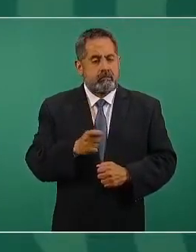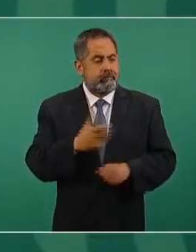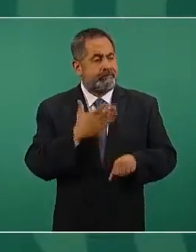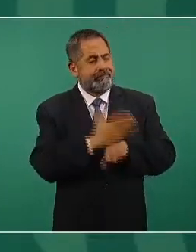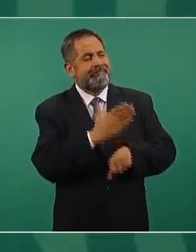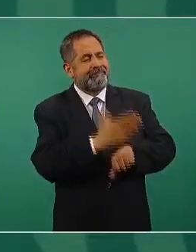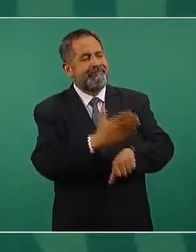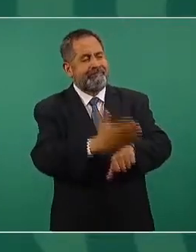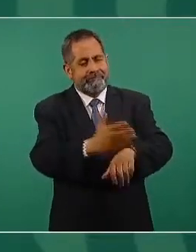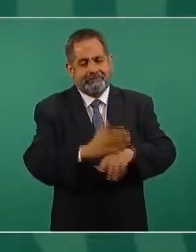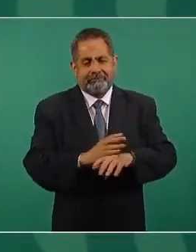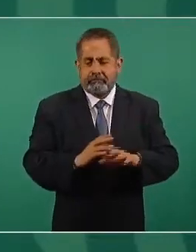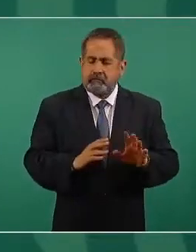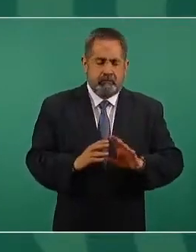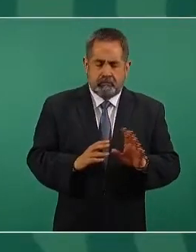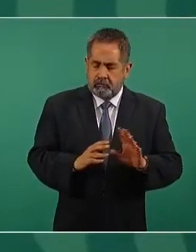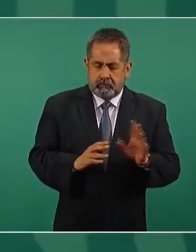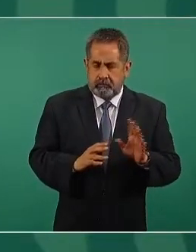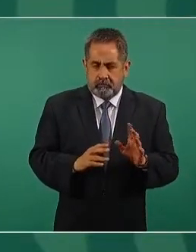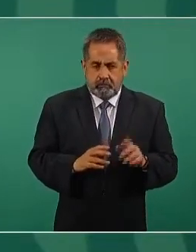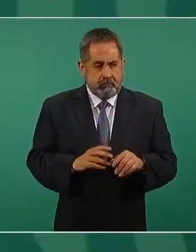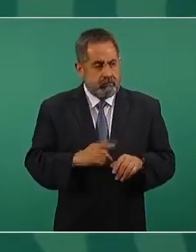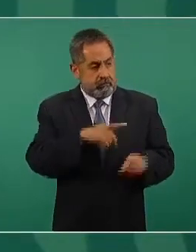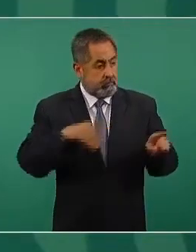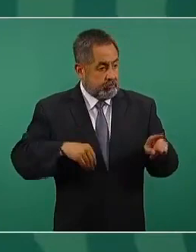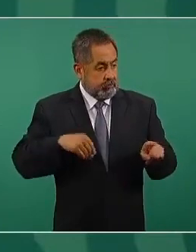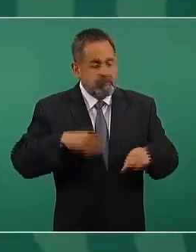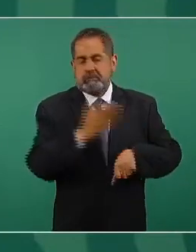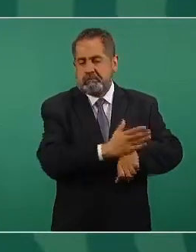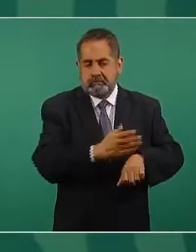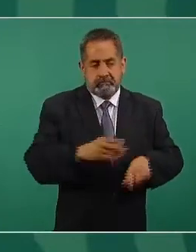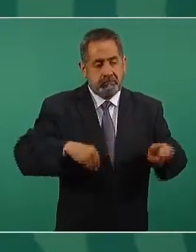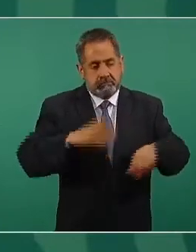castigar al responsable o